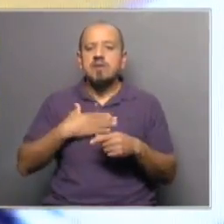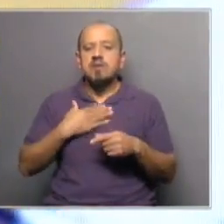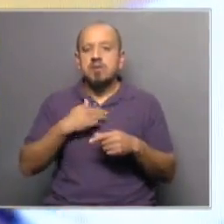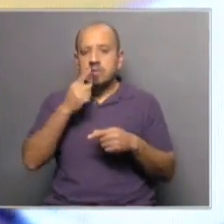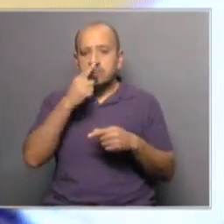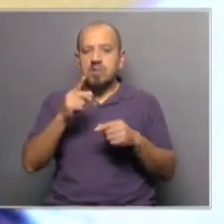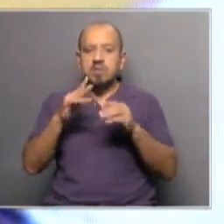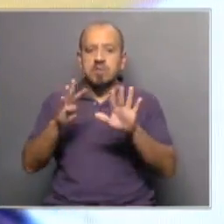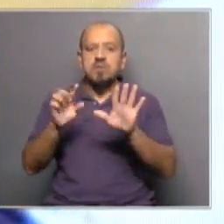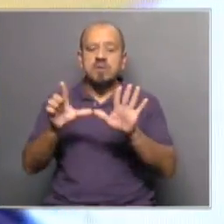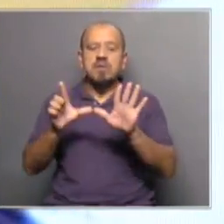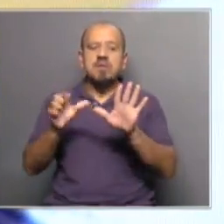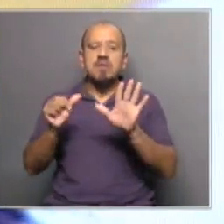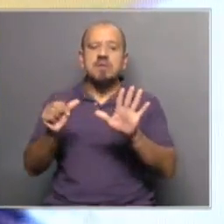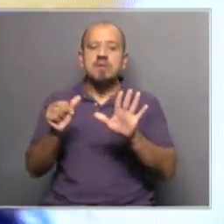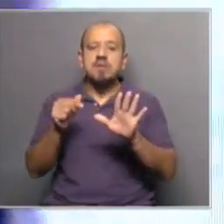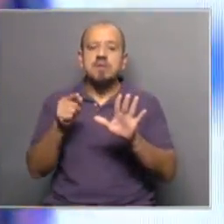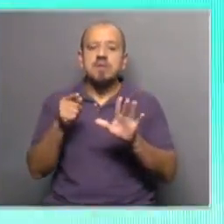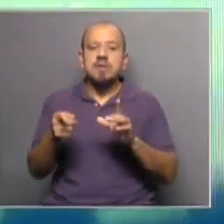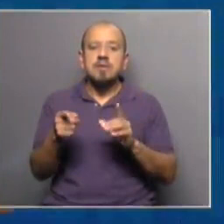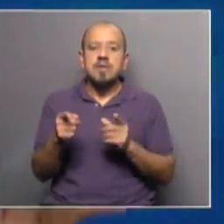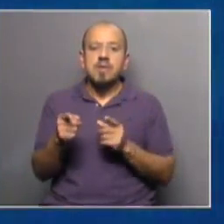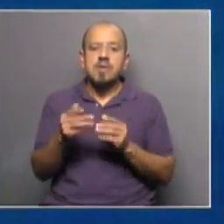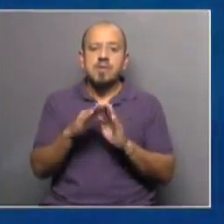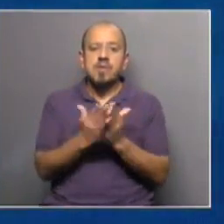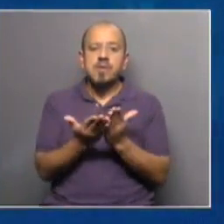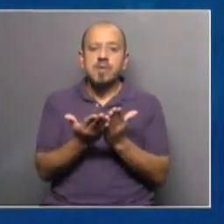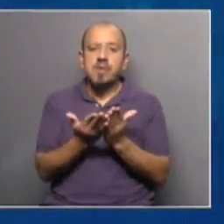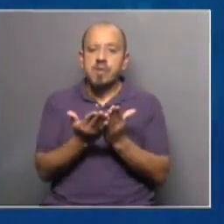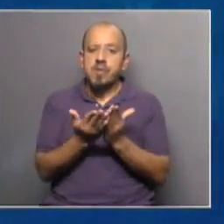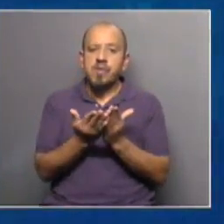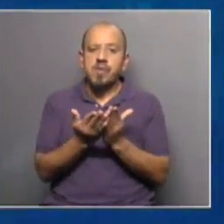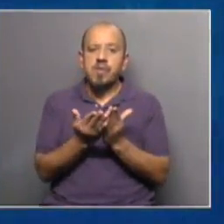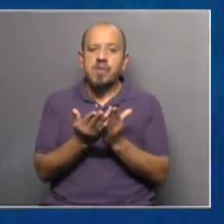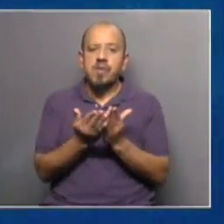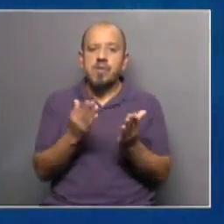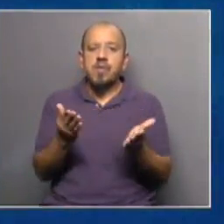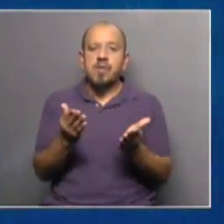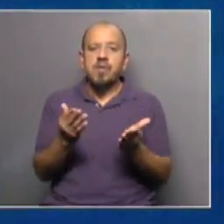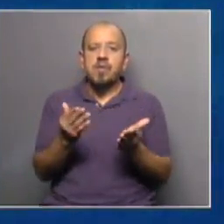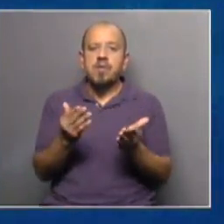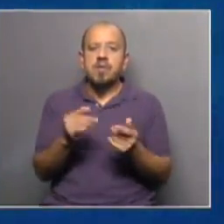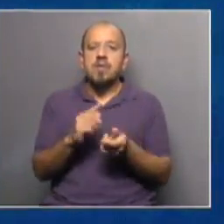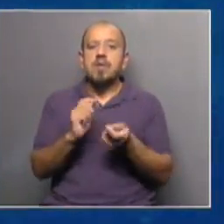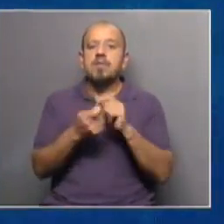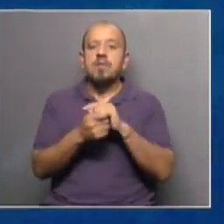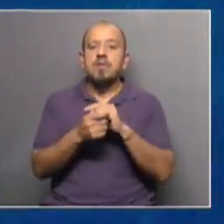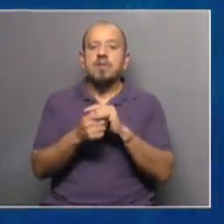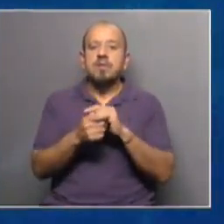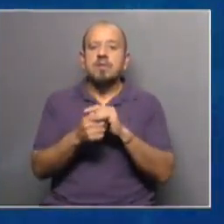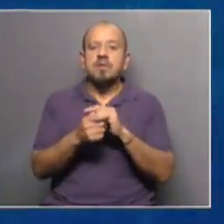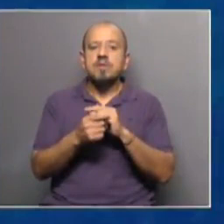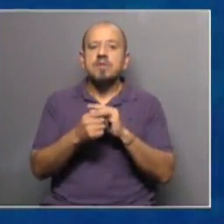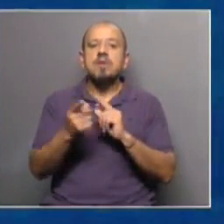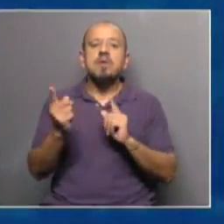caso muy interesante, como eso de, hay un libro precioso de Santiago Díaz, ¿no? Que dio vuelta a la historia en muchos aspectos, pero también dio la vuelta olímpica al